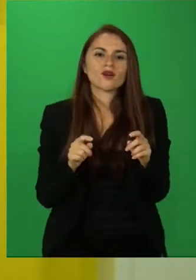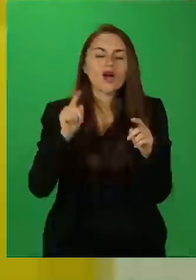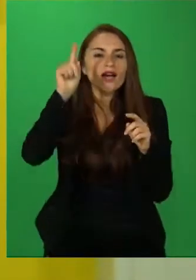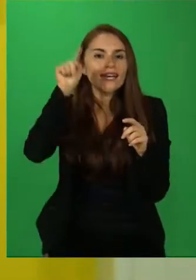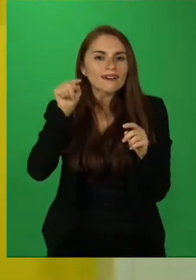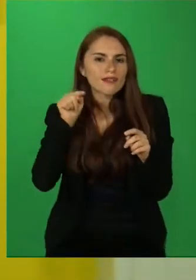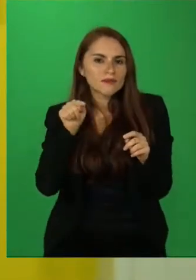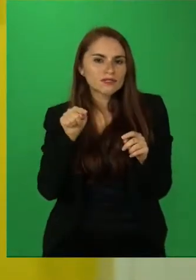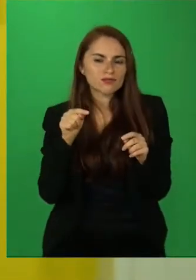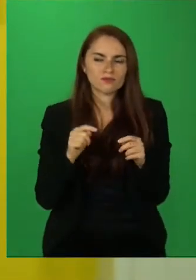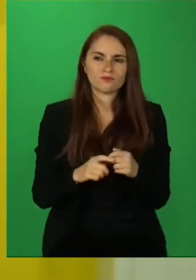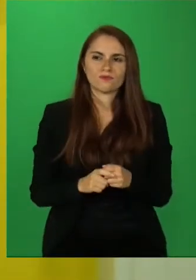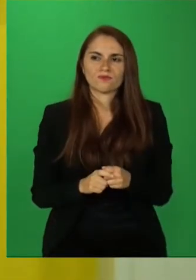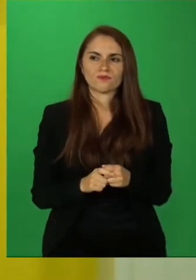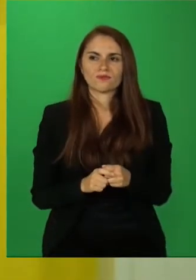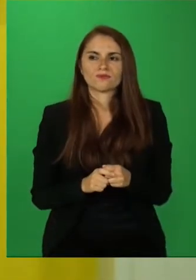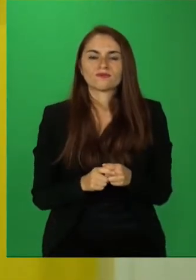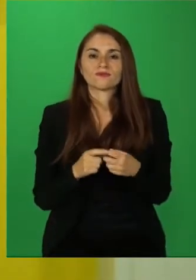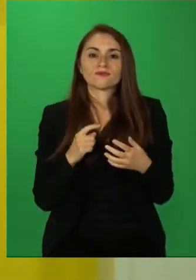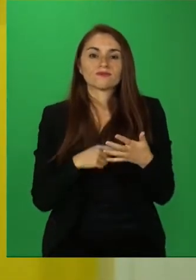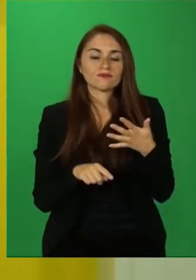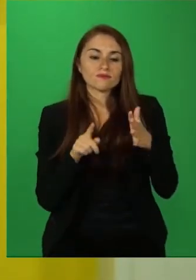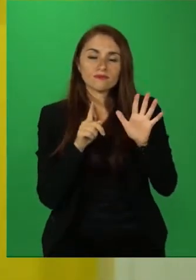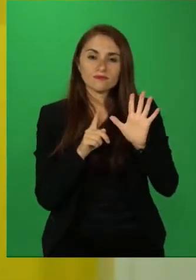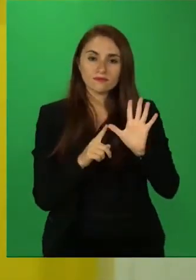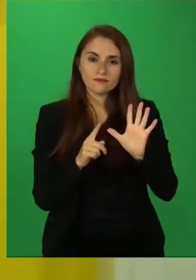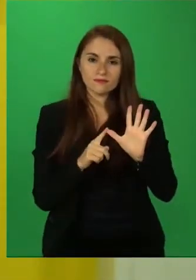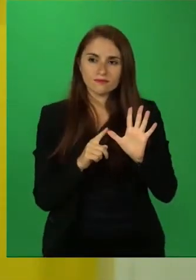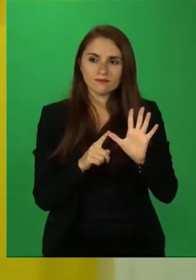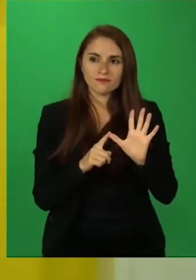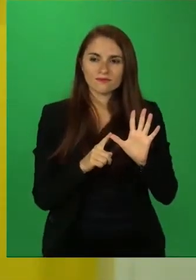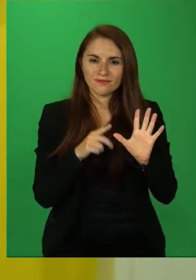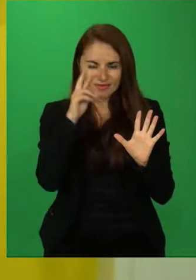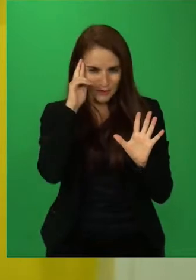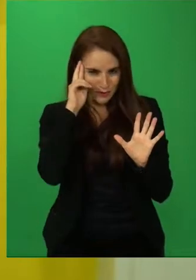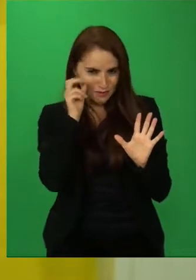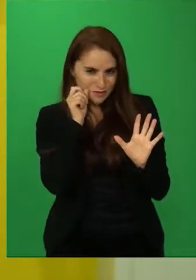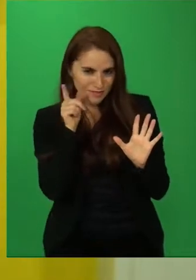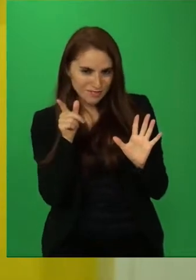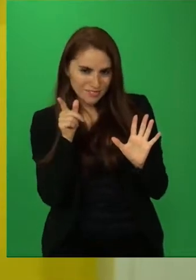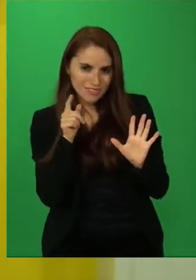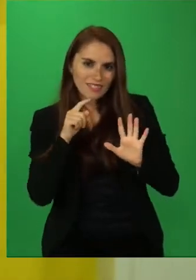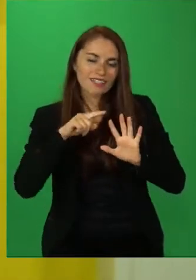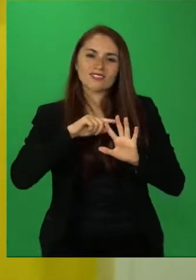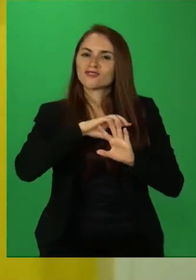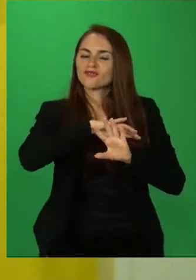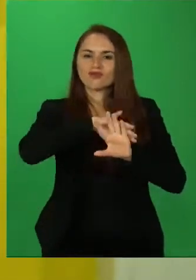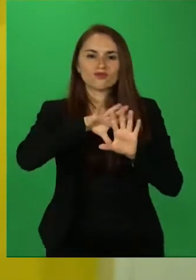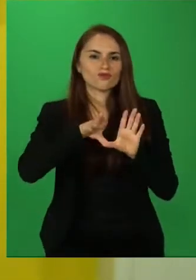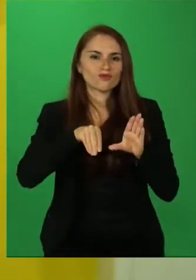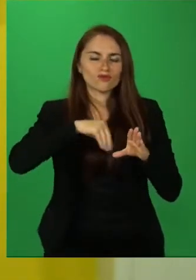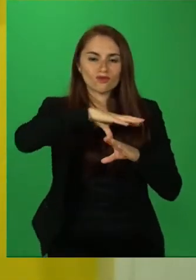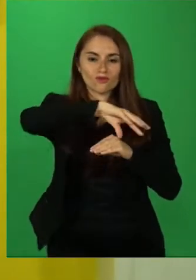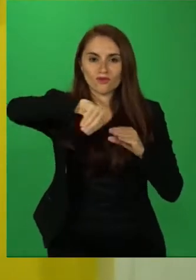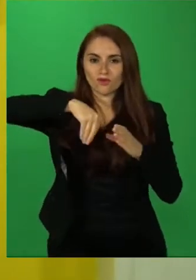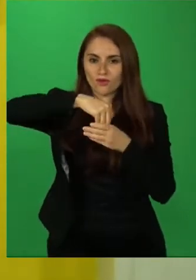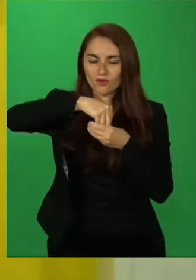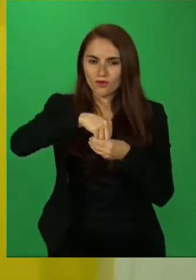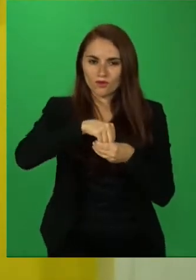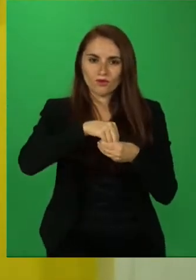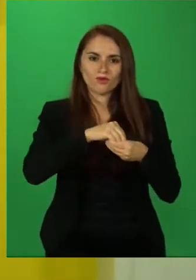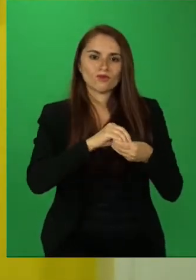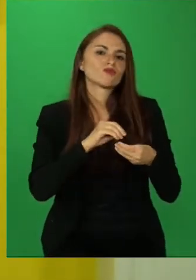exclamaciones. Y finalmente el paso 5, ¿lo recuerdas? Era recolectar toda la evidencia de los